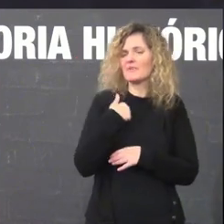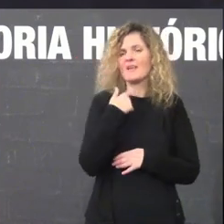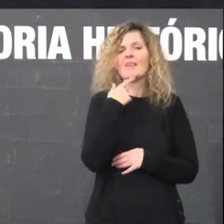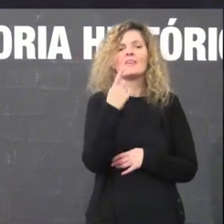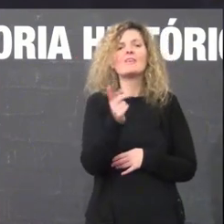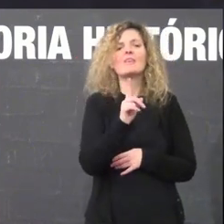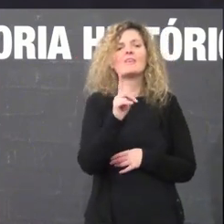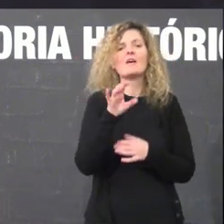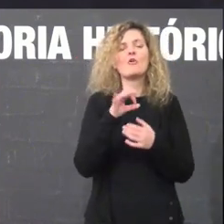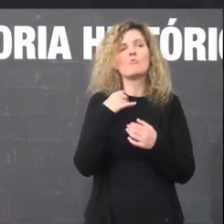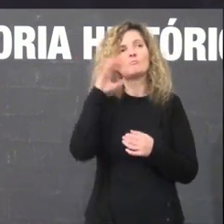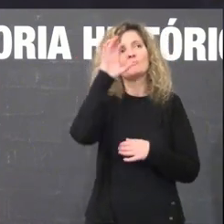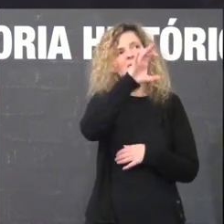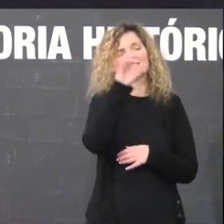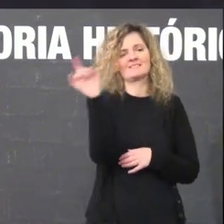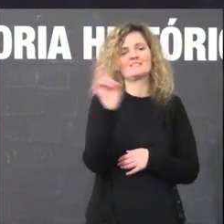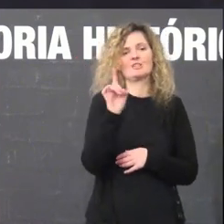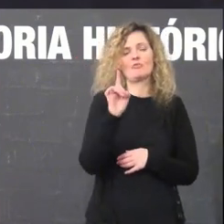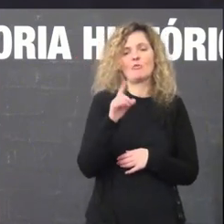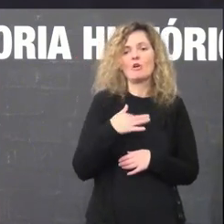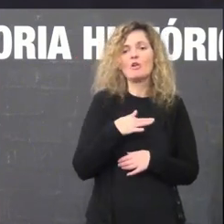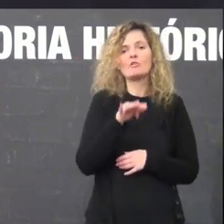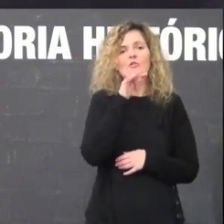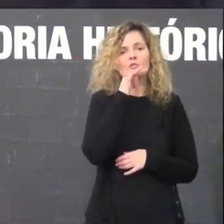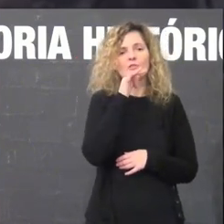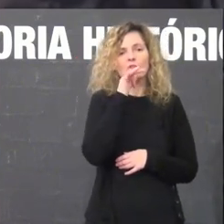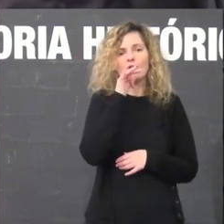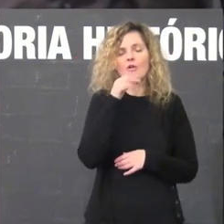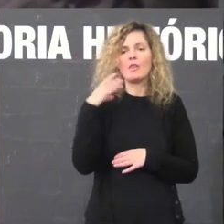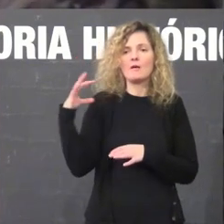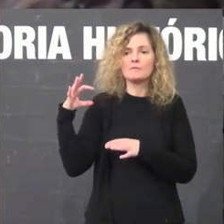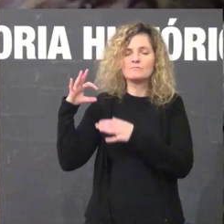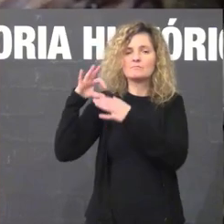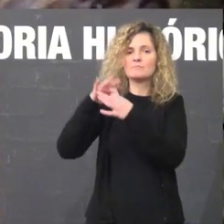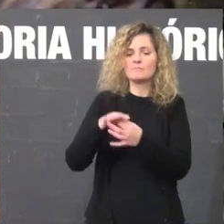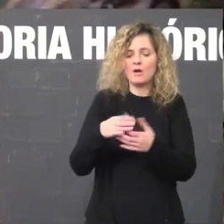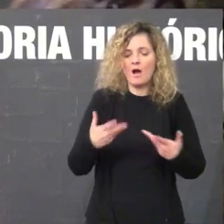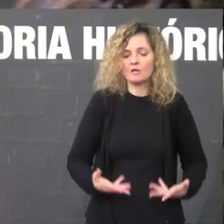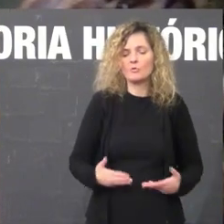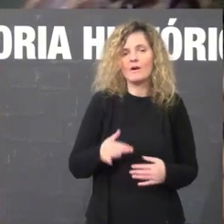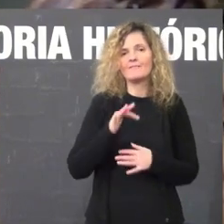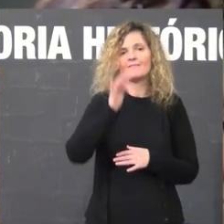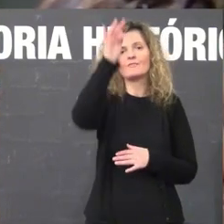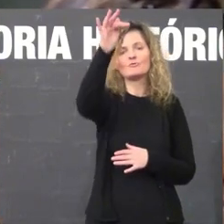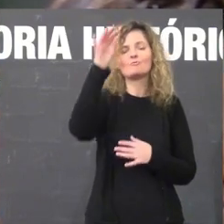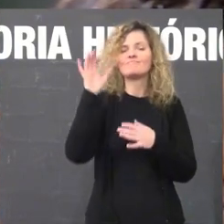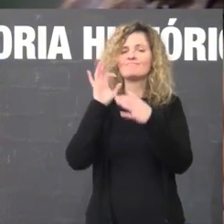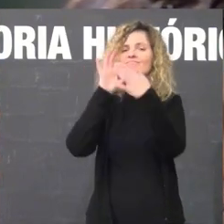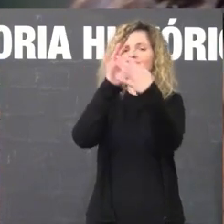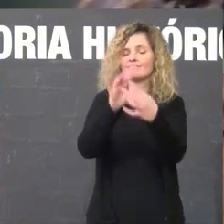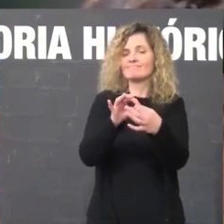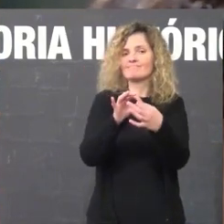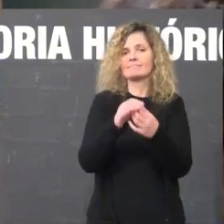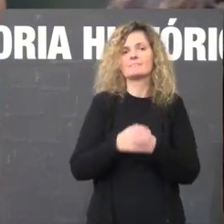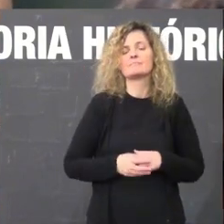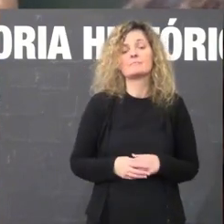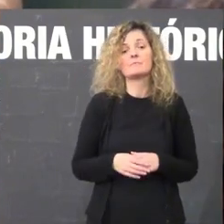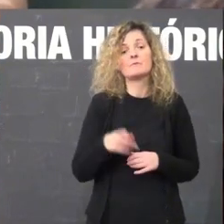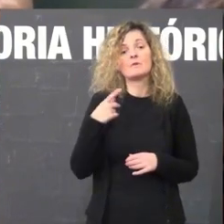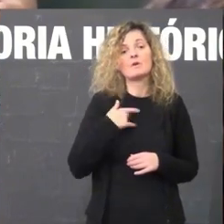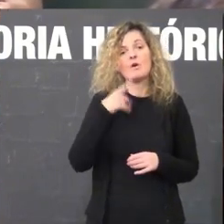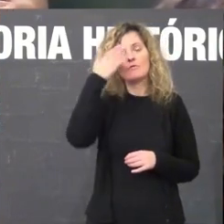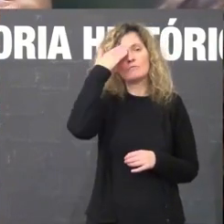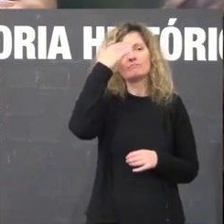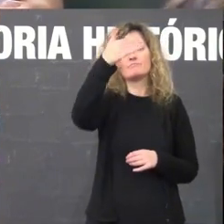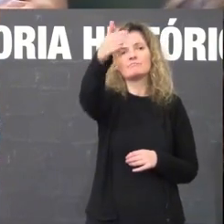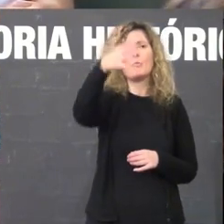conociendo un poco ese país que no que tiene todo que ver con el presente y con el futuro y con los